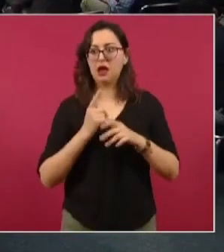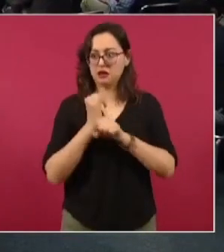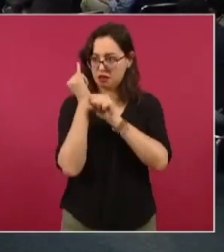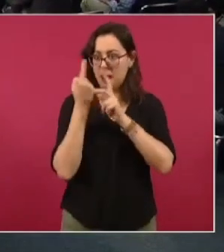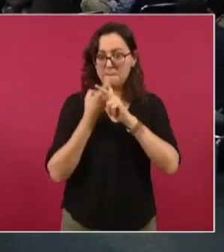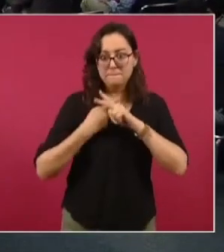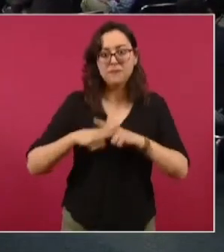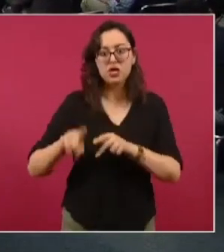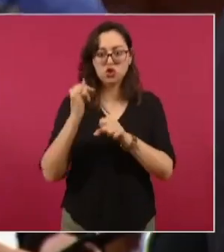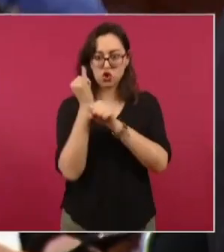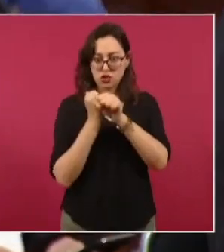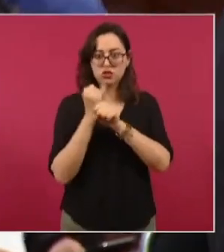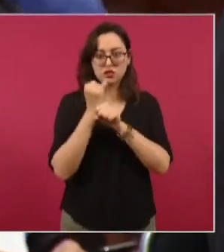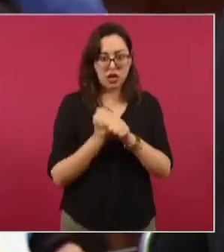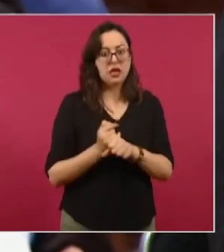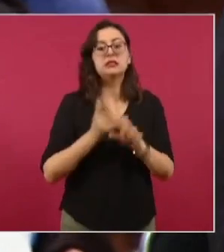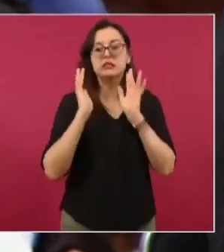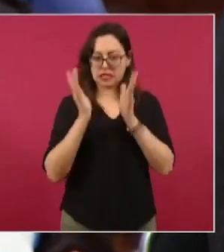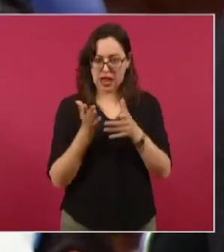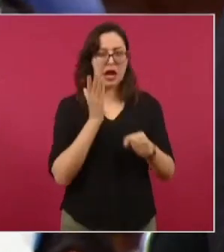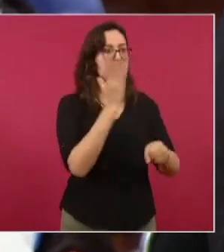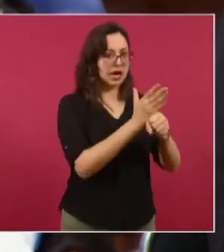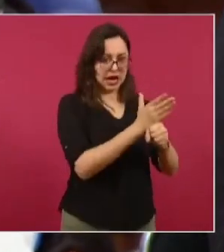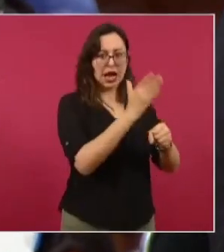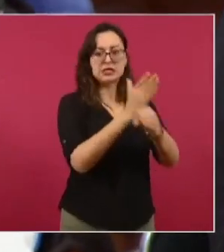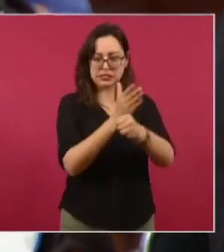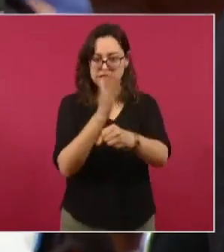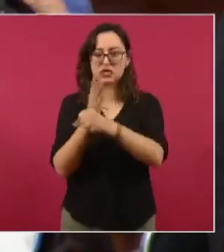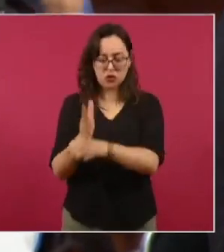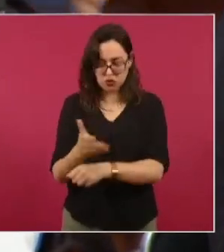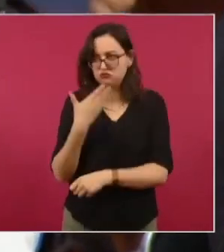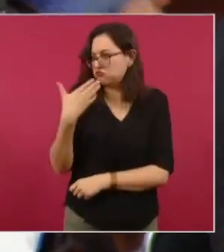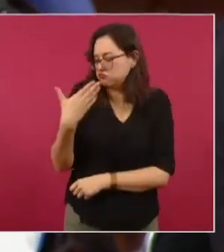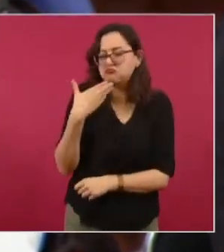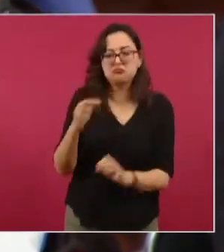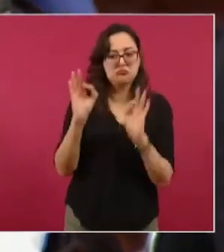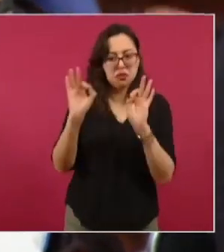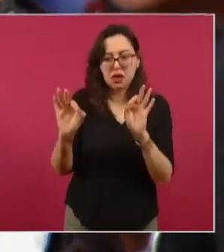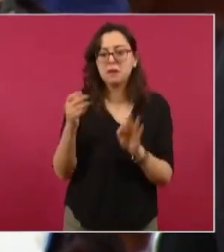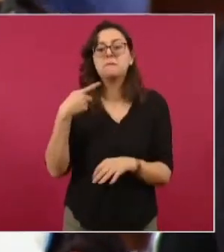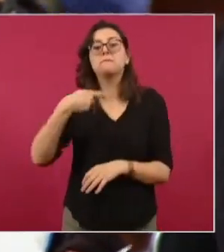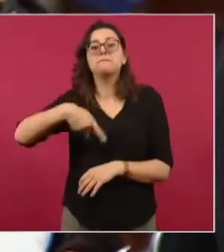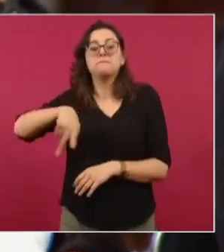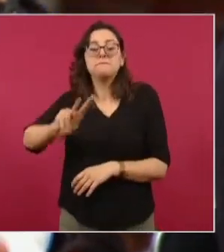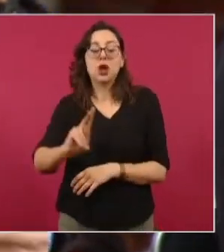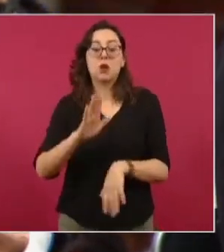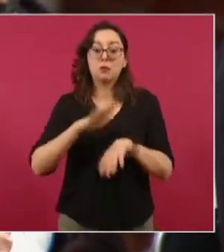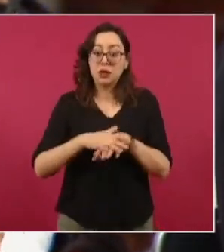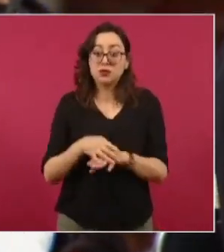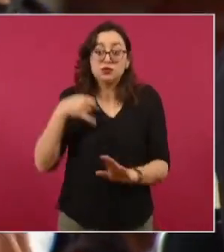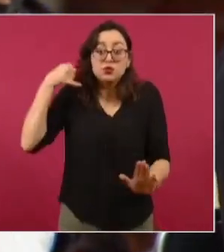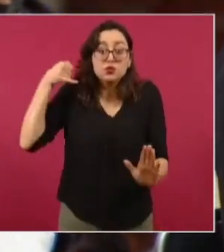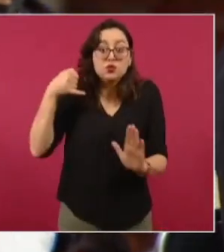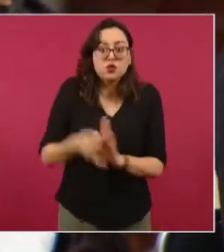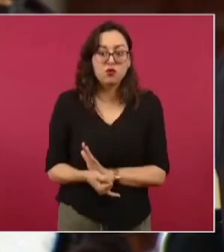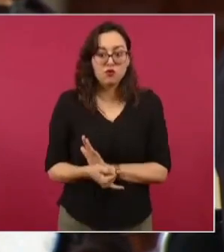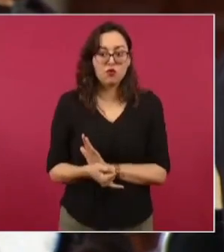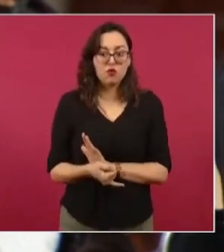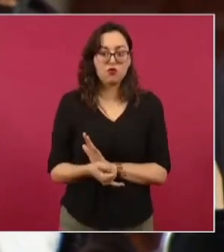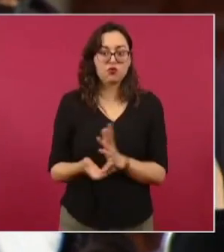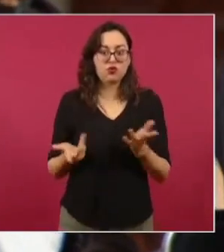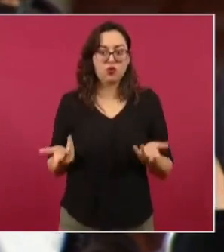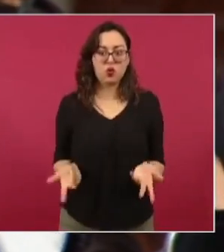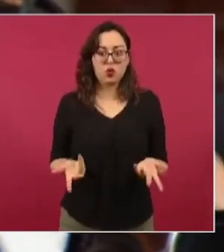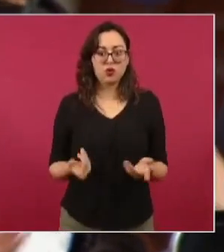este desfalco millonario pero que no van de fondo y que no van de fondo dado que no van justamente